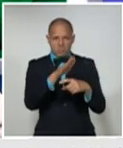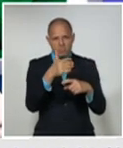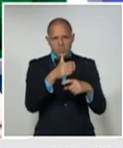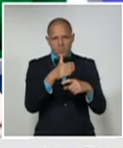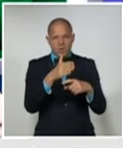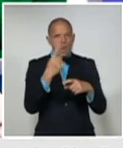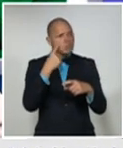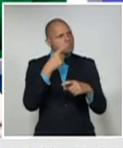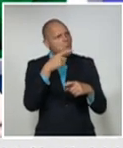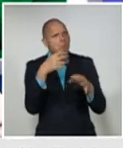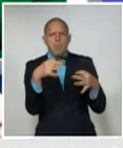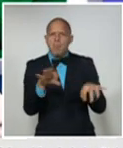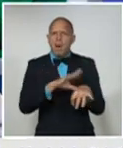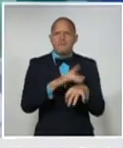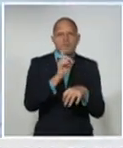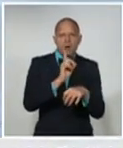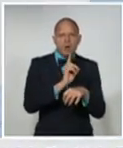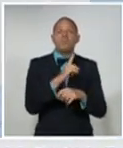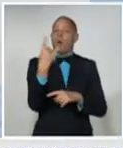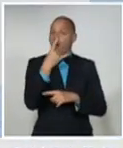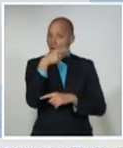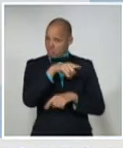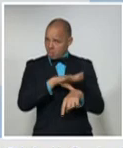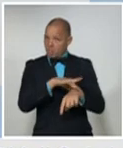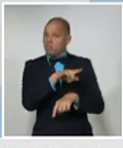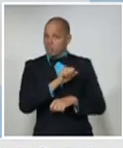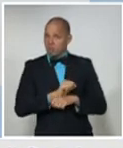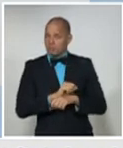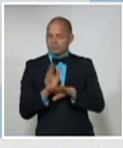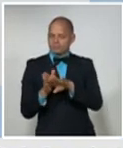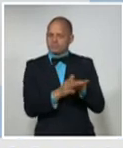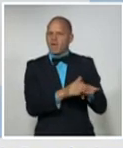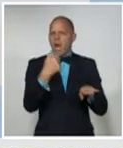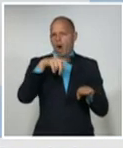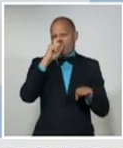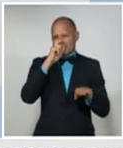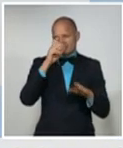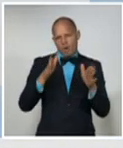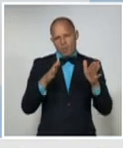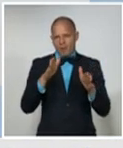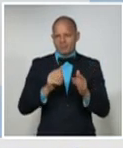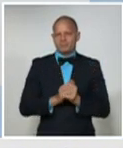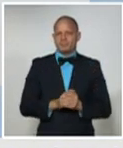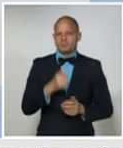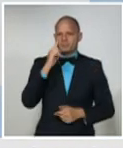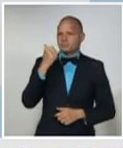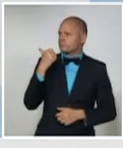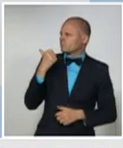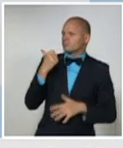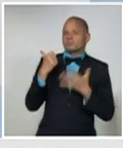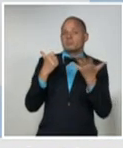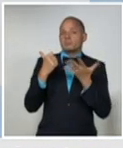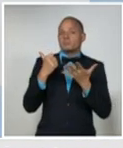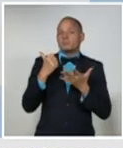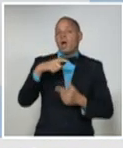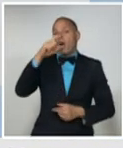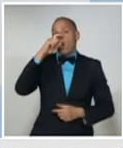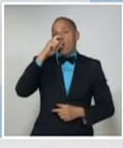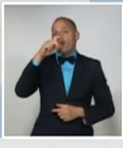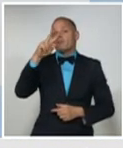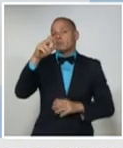una reducción en el número de casos que se confirman en menores de 20 años.